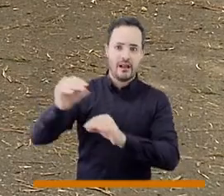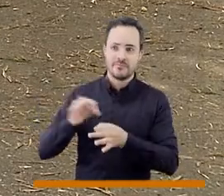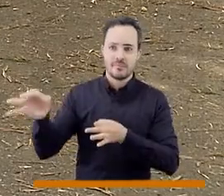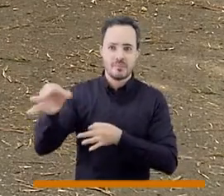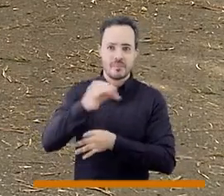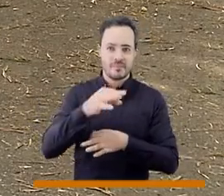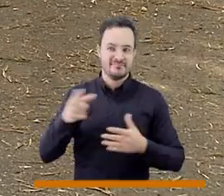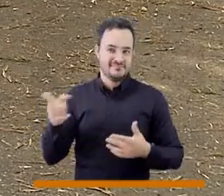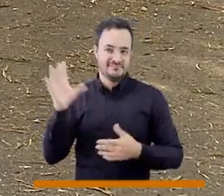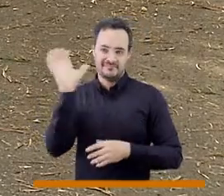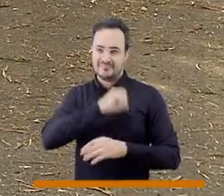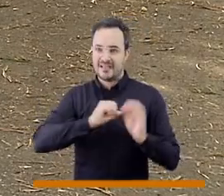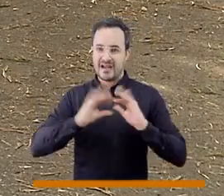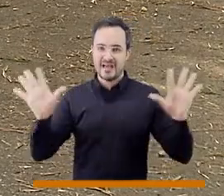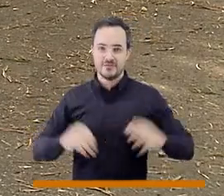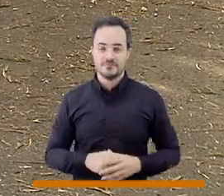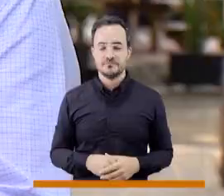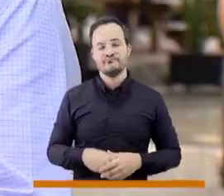haber un desplazamiento obligatorio